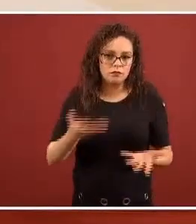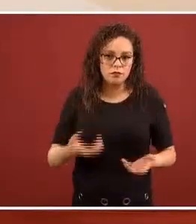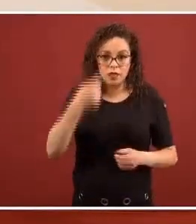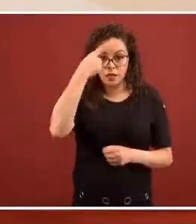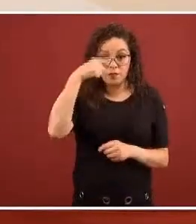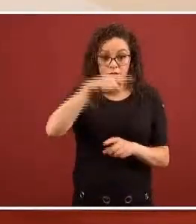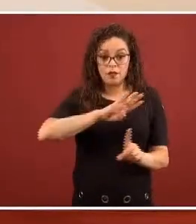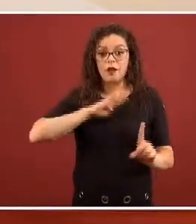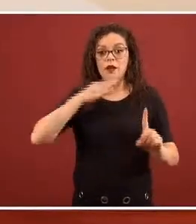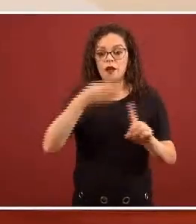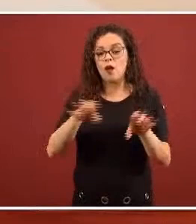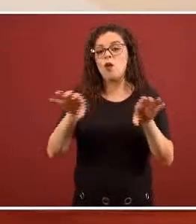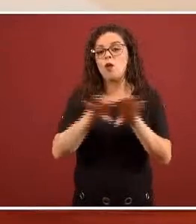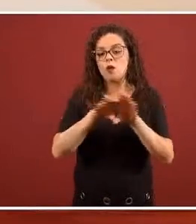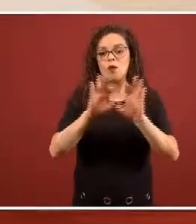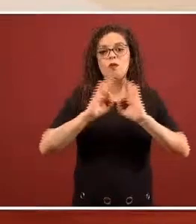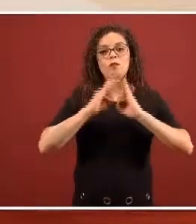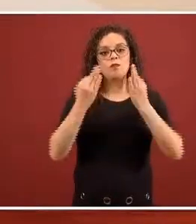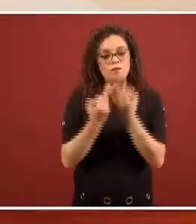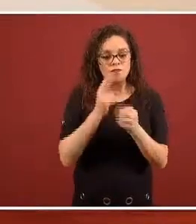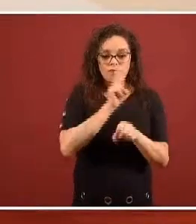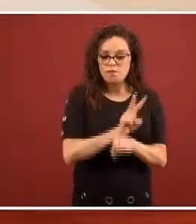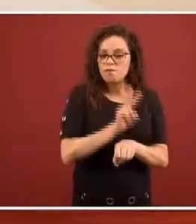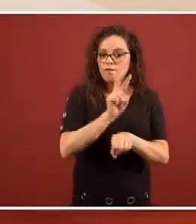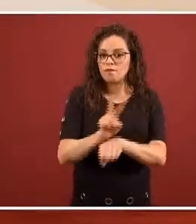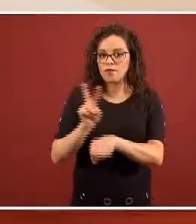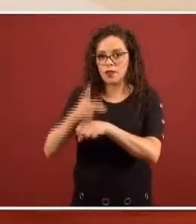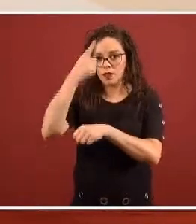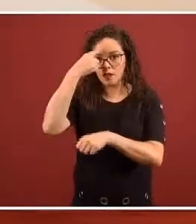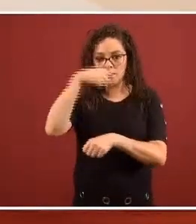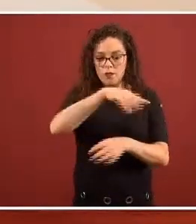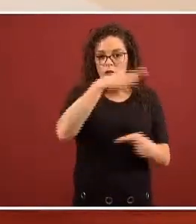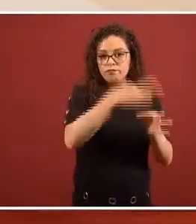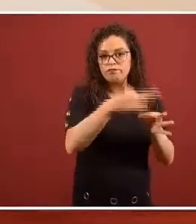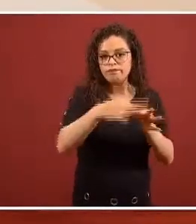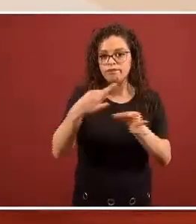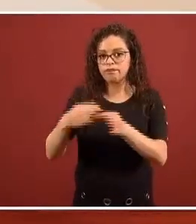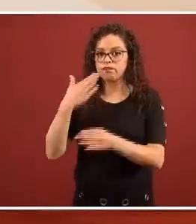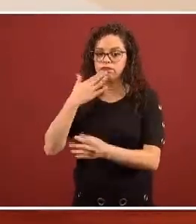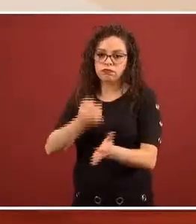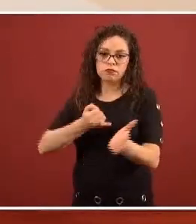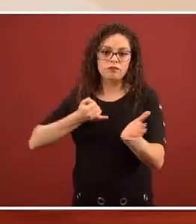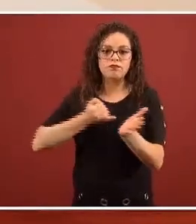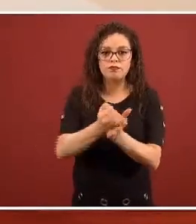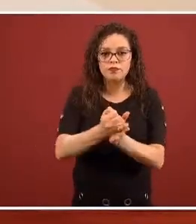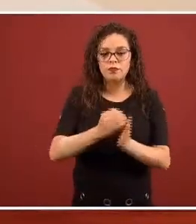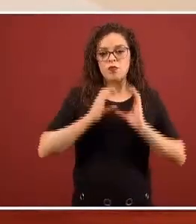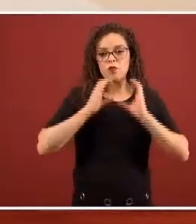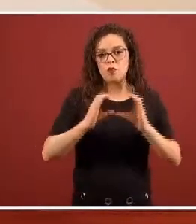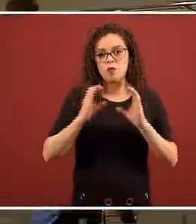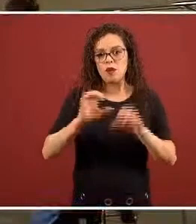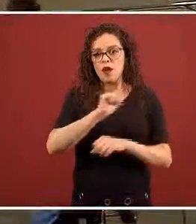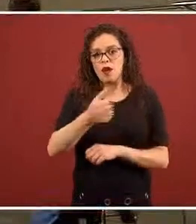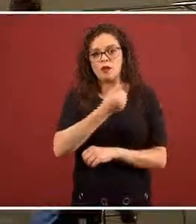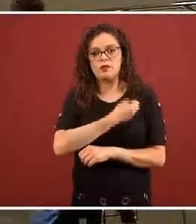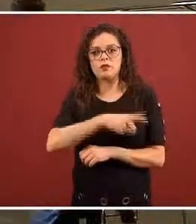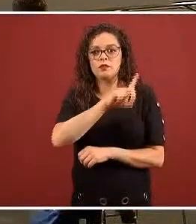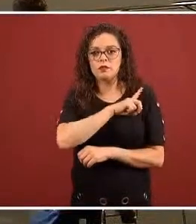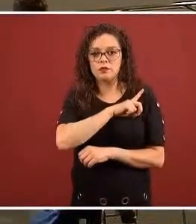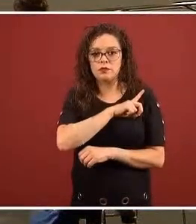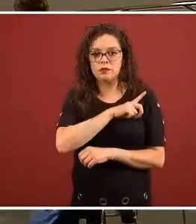específica y la vigilancia del cumplimiento de las medidas de seguridad sanitaria que ha planteado la autoridad